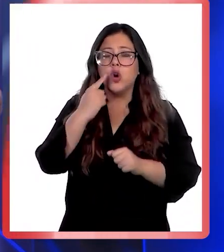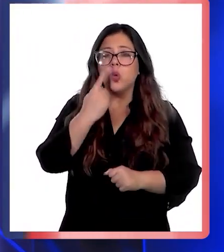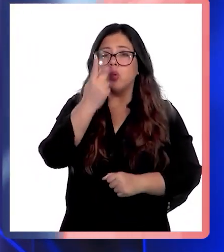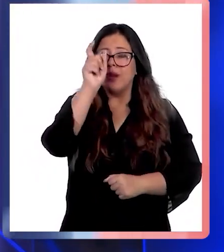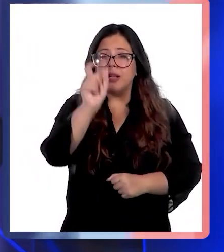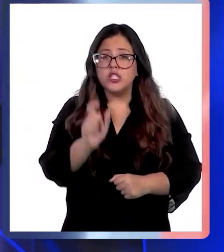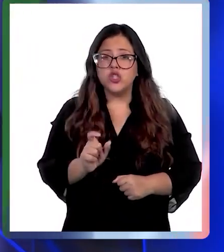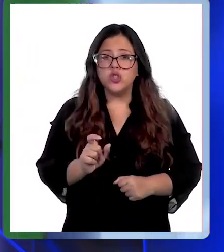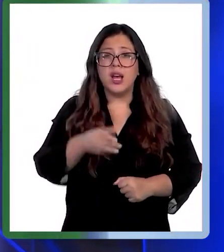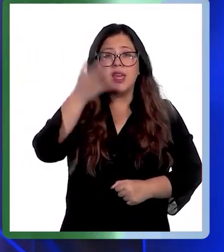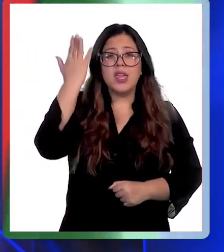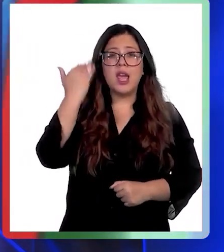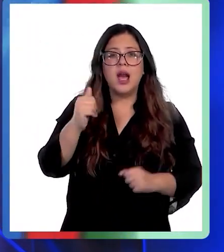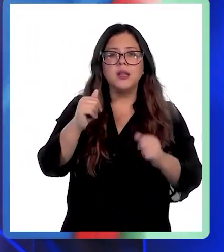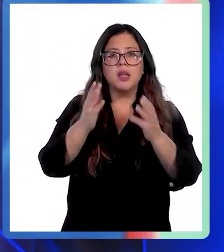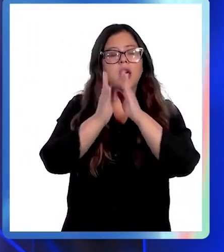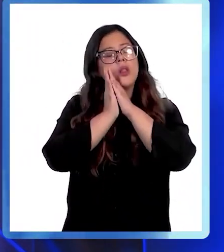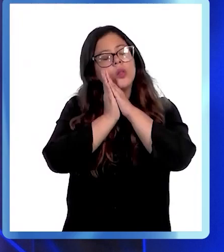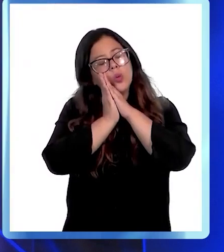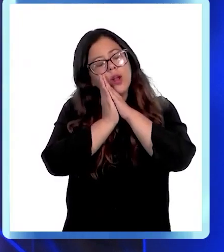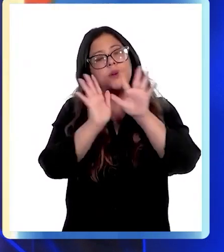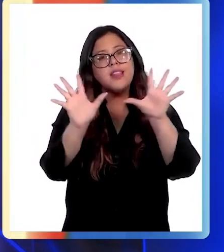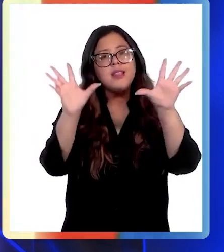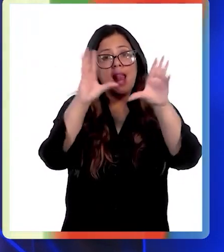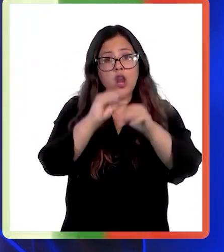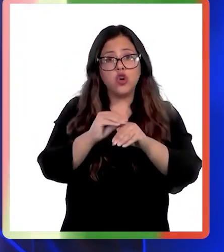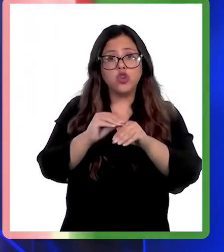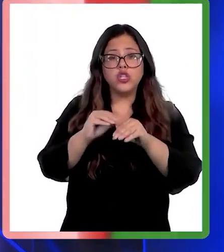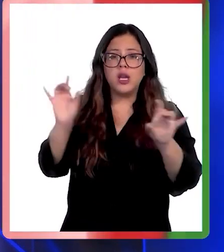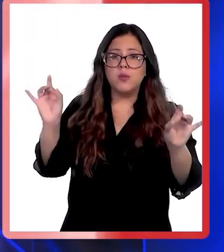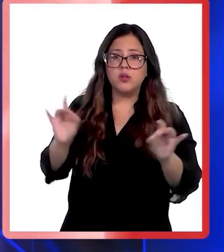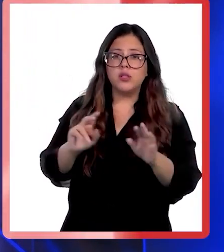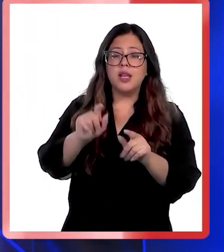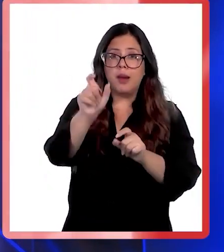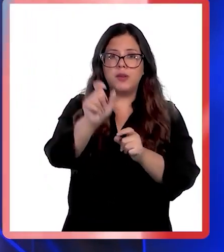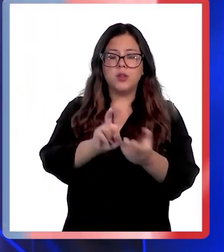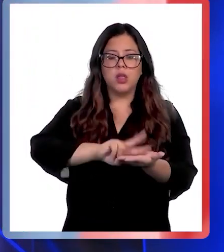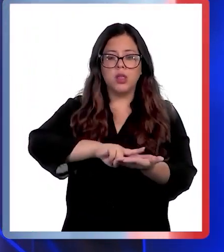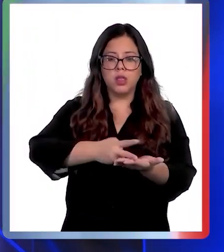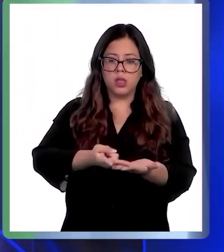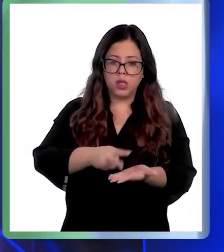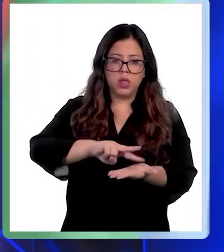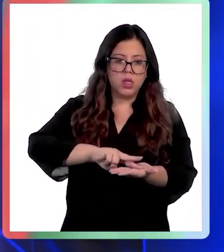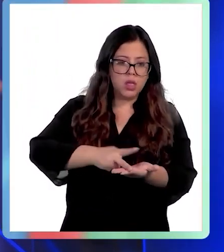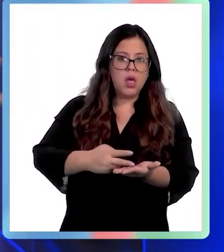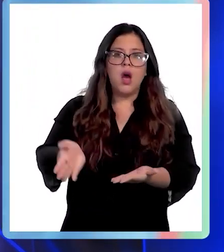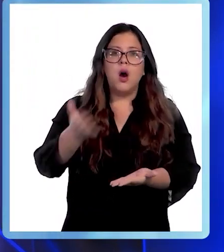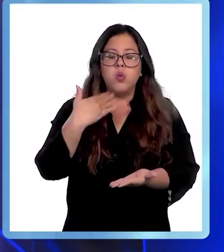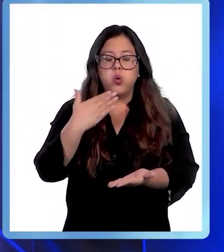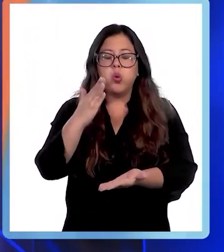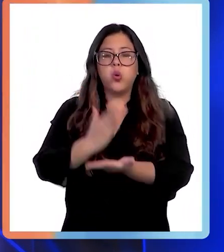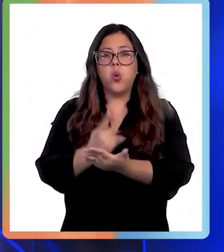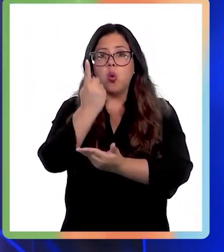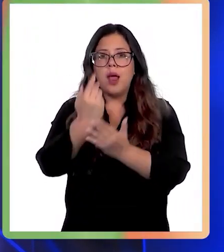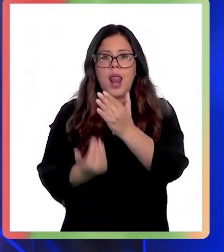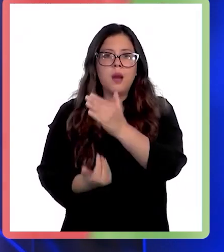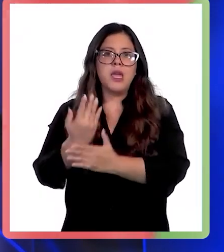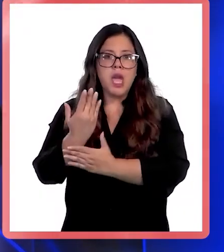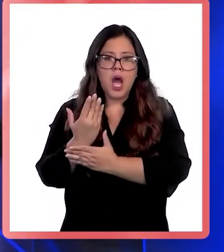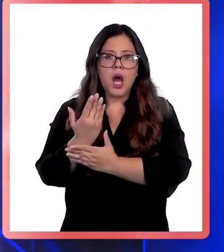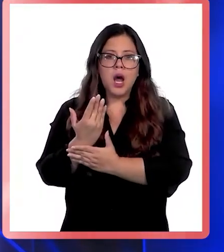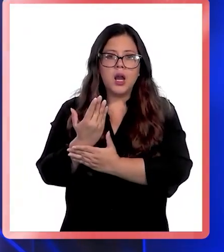Porque una persona que antes se dormía a las 10 de la noche, hoy es muy factible que se dé vuelta en la cama por calor hasta las 1 de la mañana